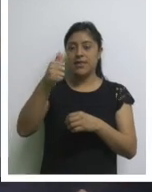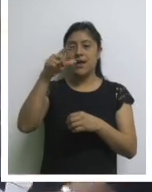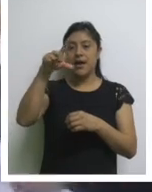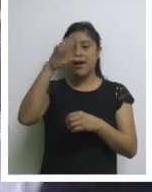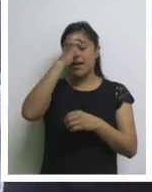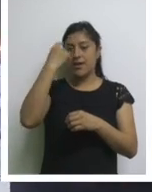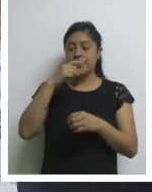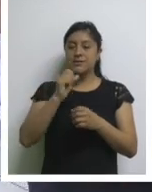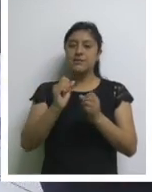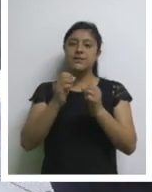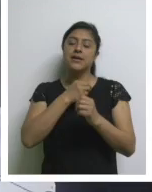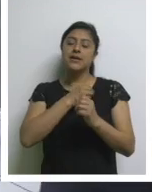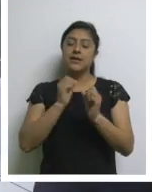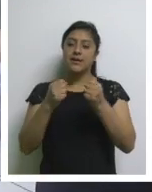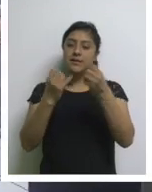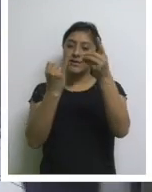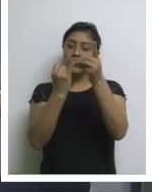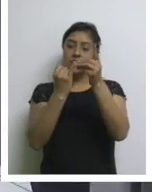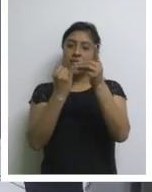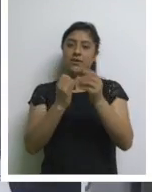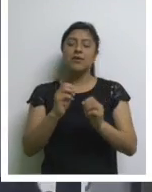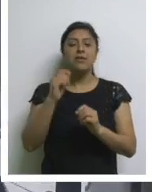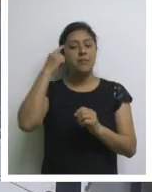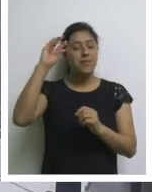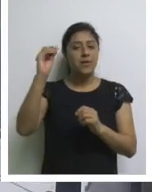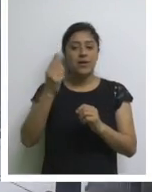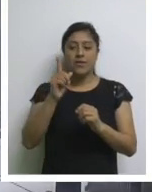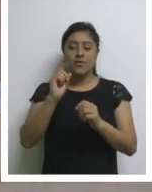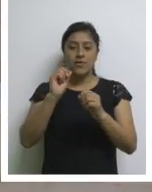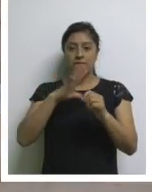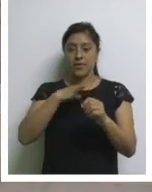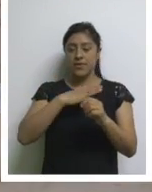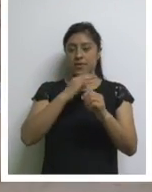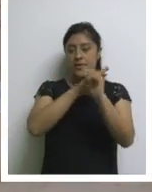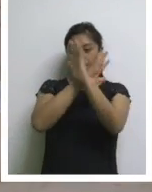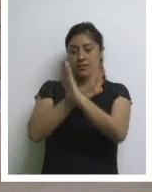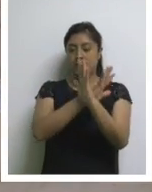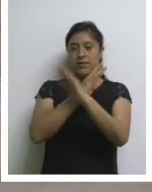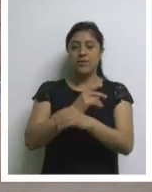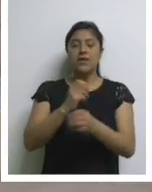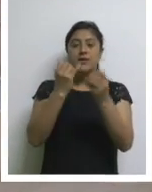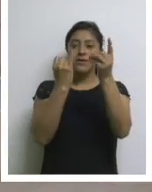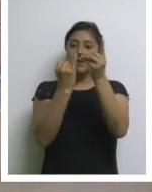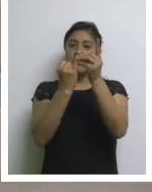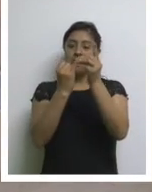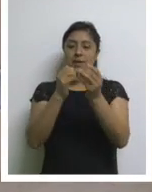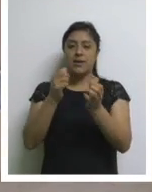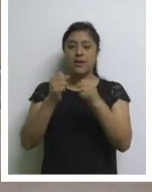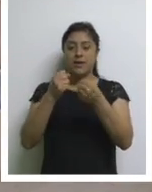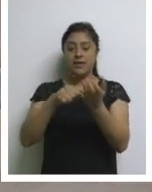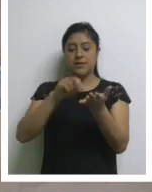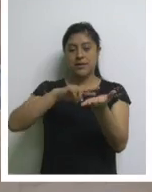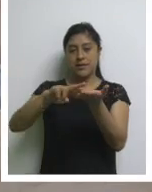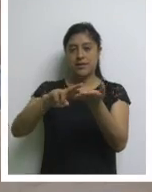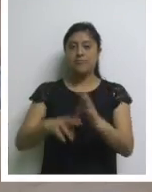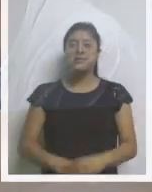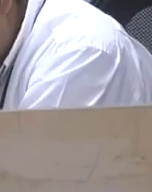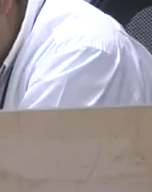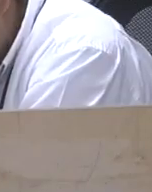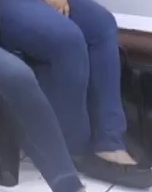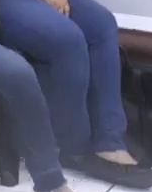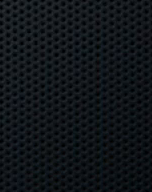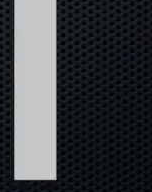pueden detectar las anomalías a simple vista, pues no poseen las medidas de seguridad que caracterizan al